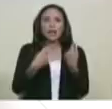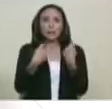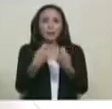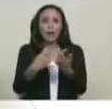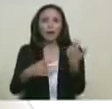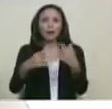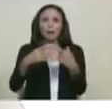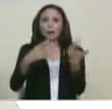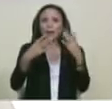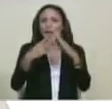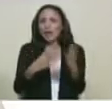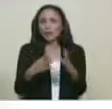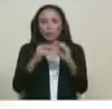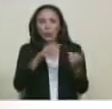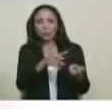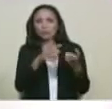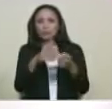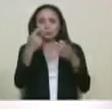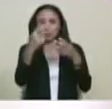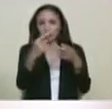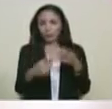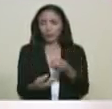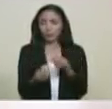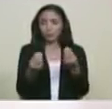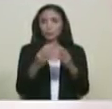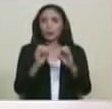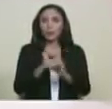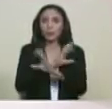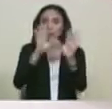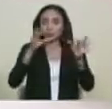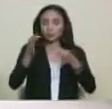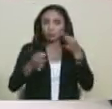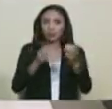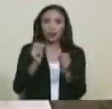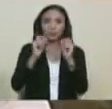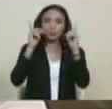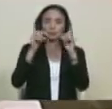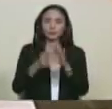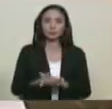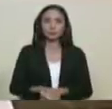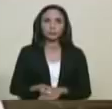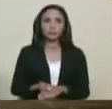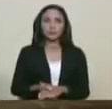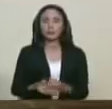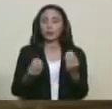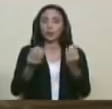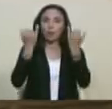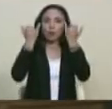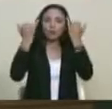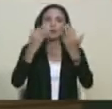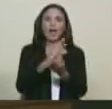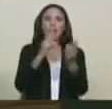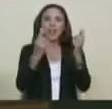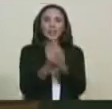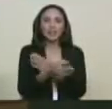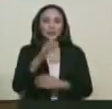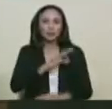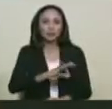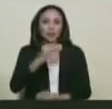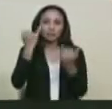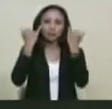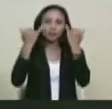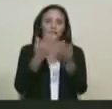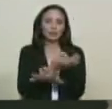nivel de vida. Verdaderamente es impresionante la inteligencia, la sabiduría